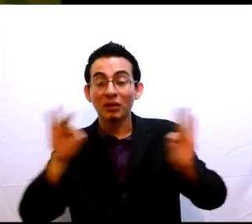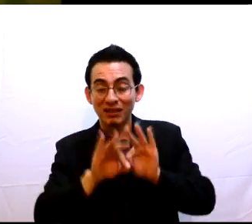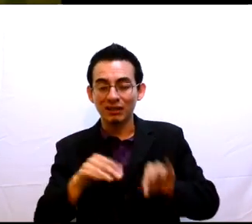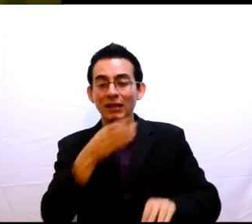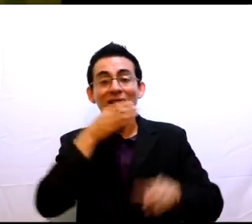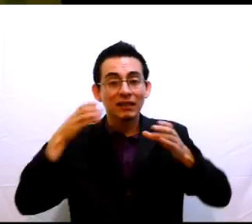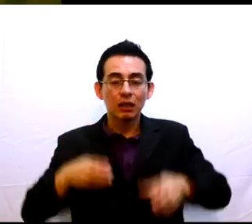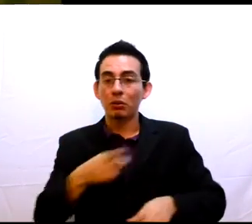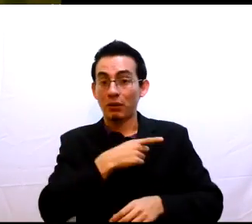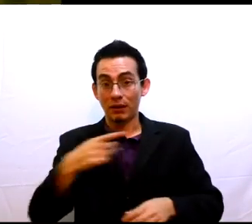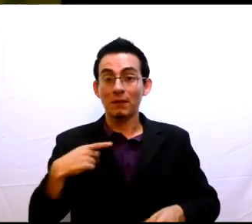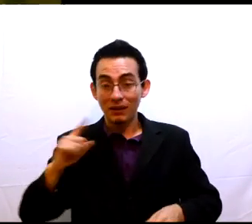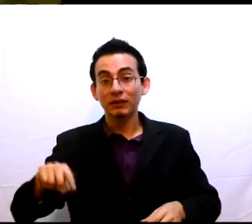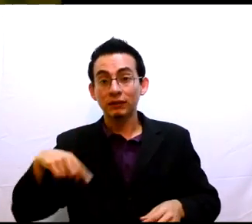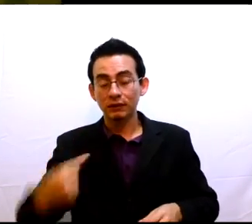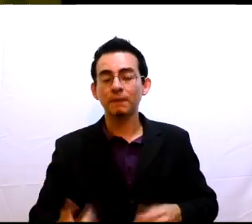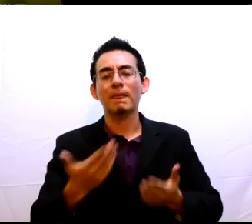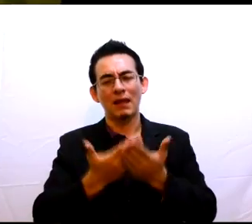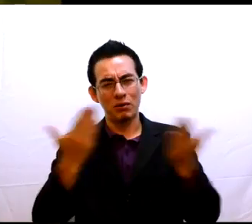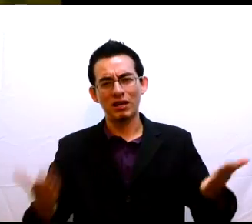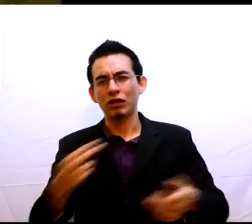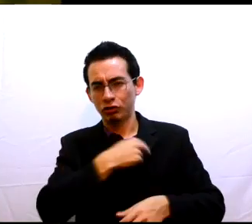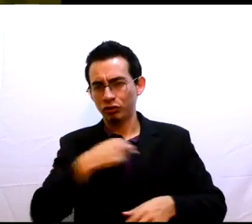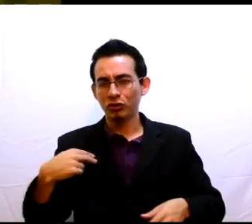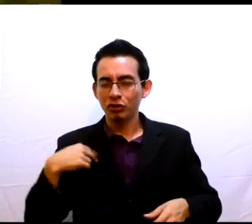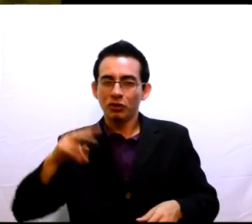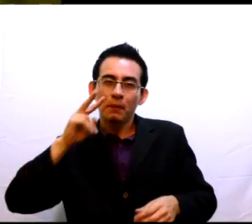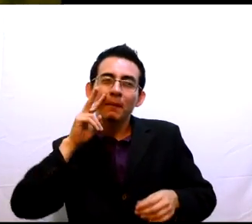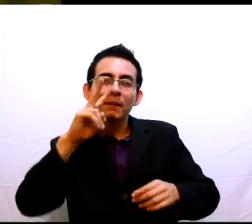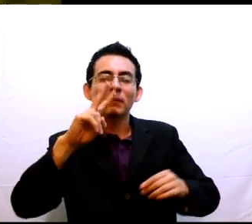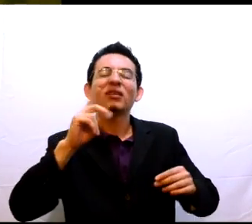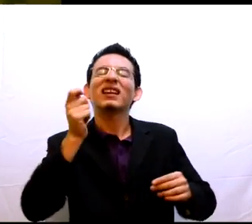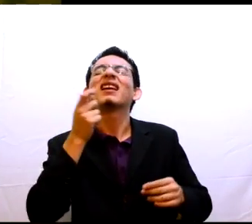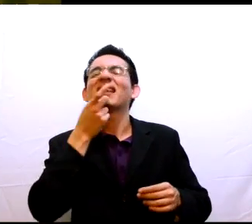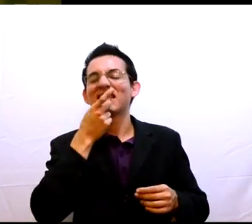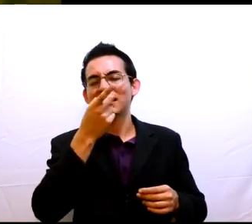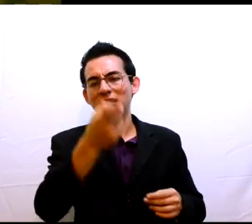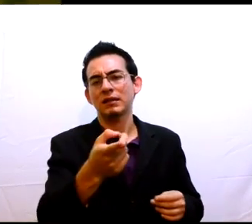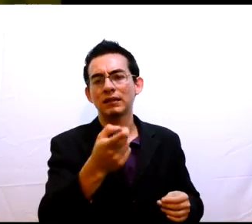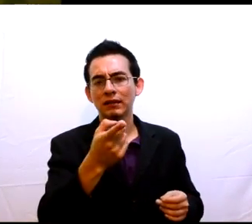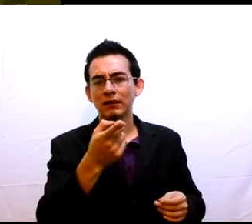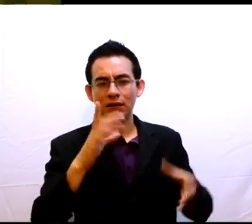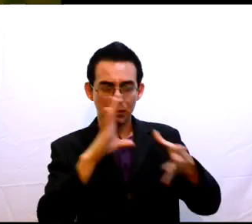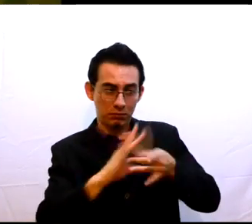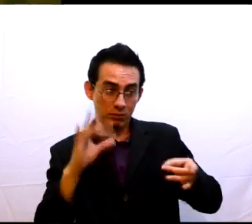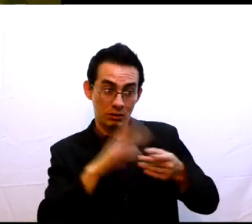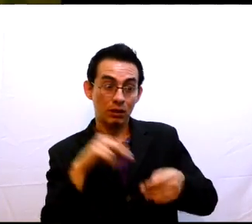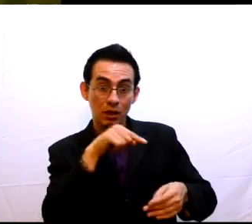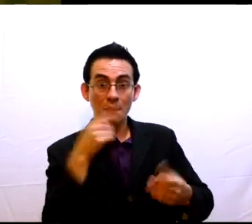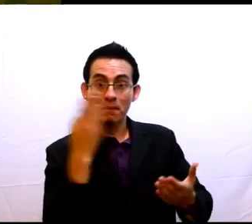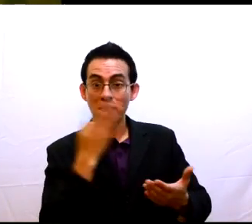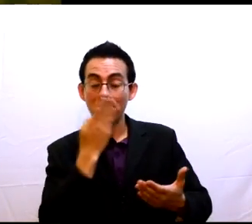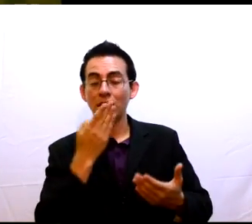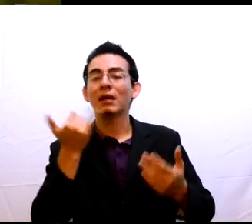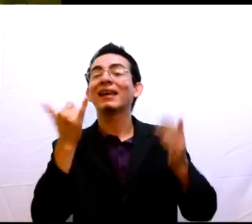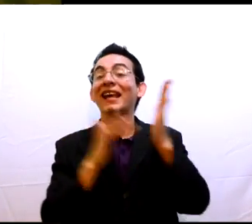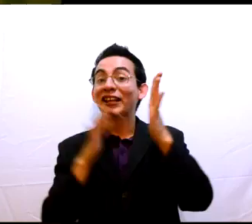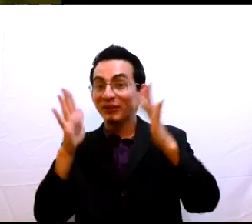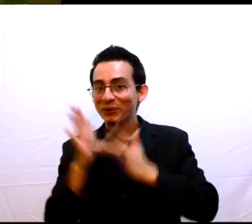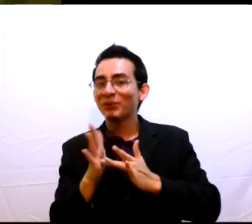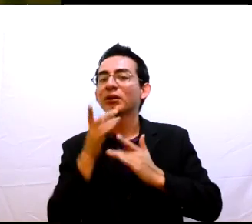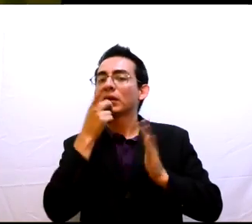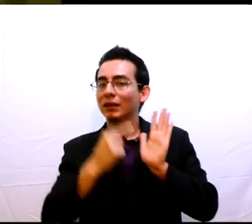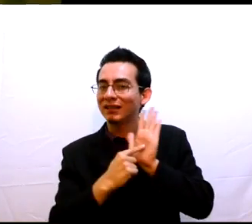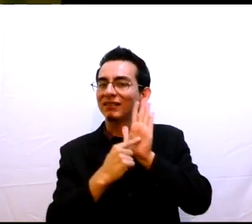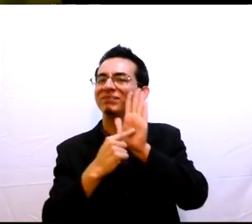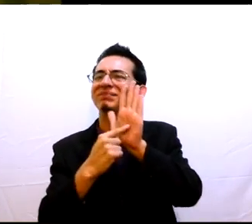entonces esto es lo que está alabando en la parábola y la observación de jesús es que la gente